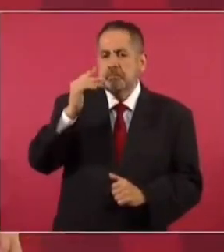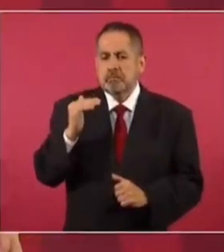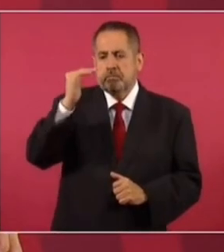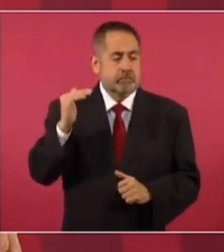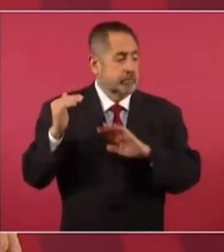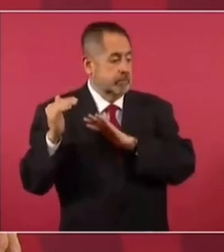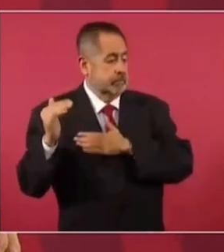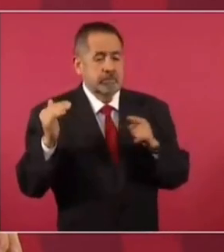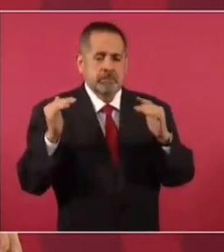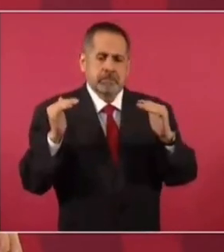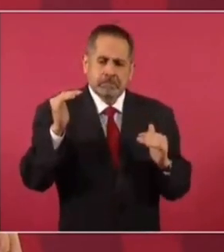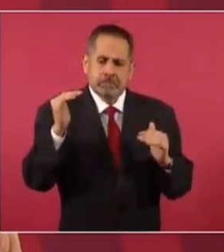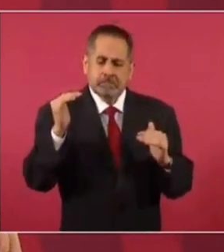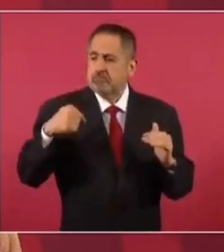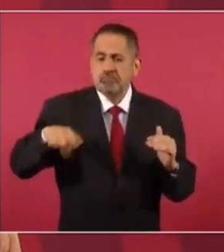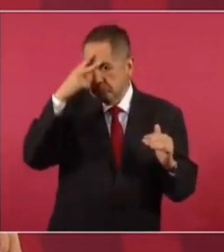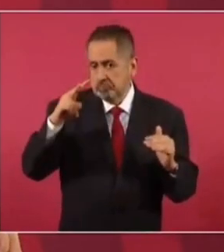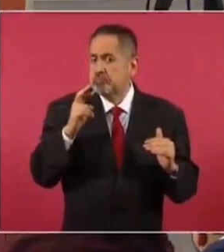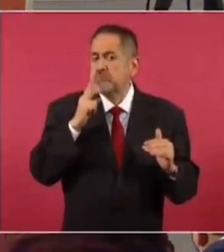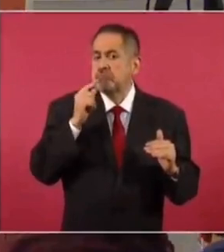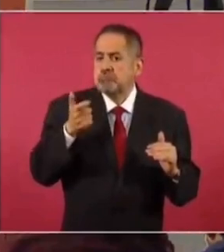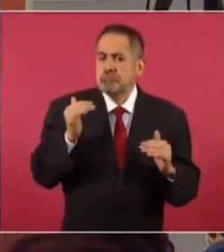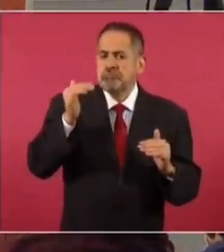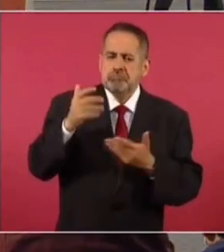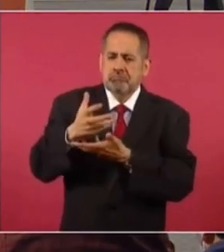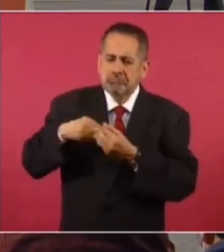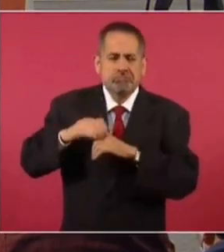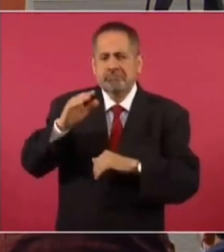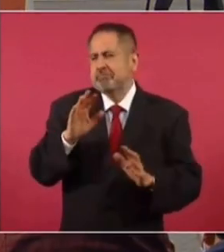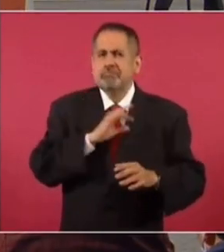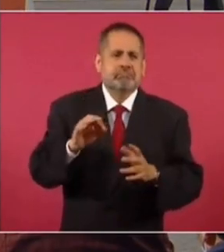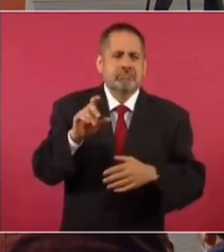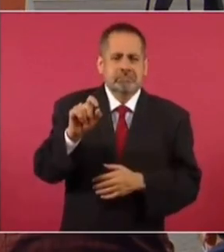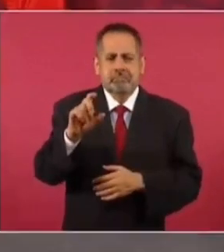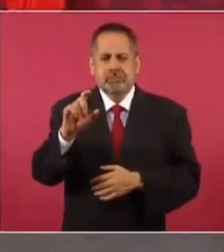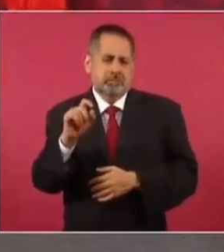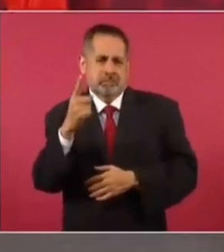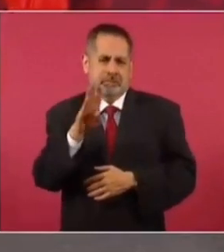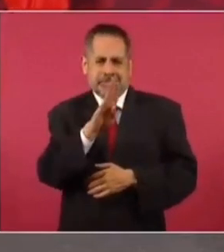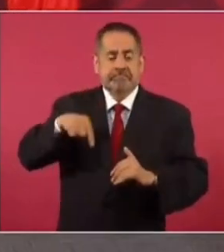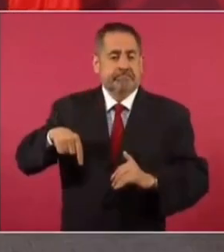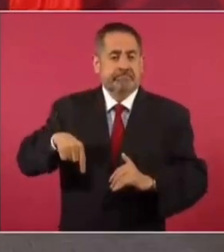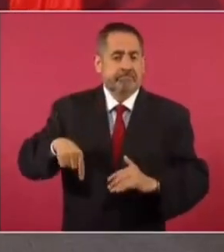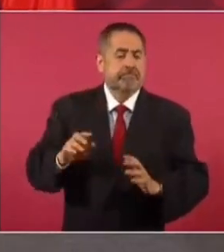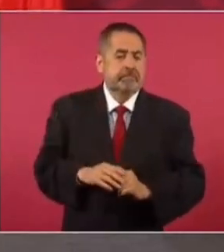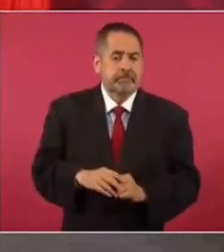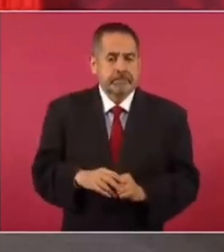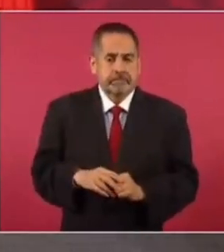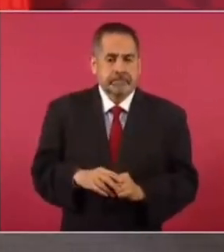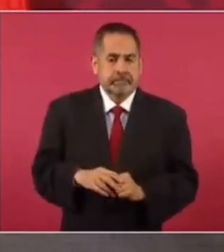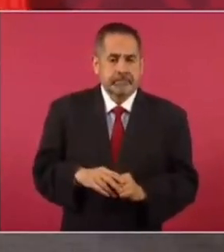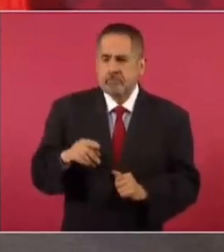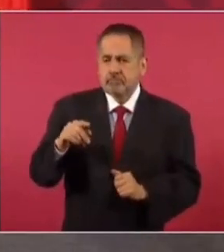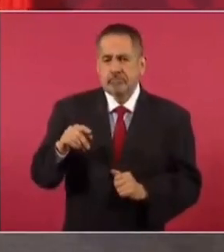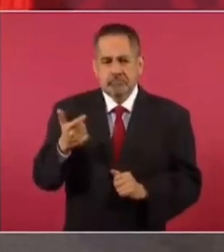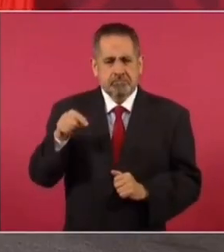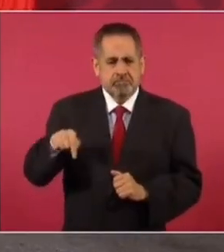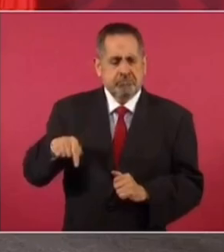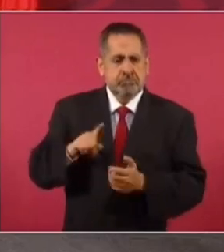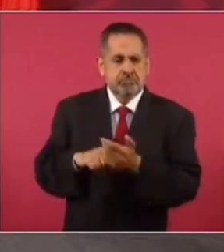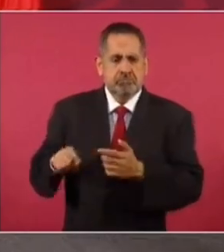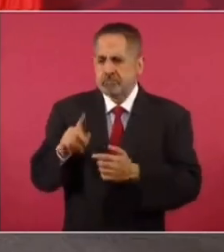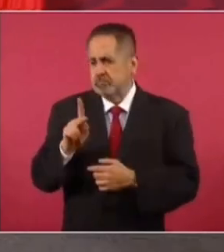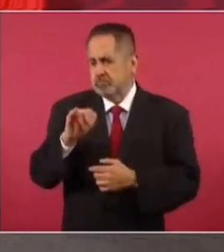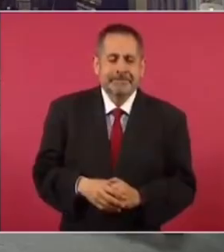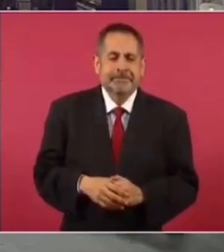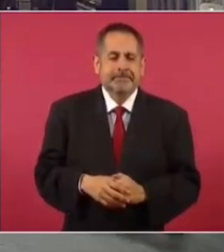España en generación de riqueza. Deben de ser como 20, 21 billones de pesos